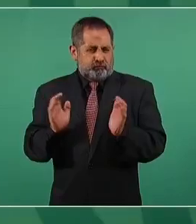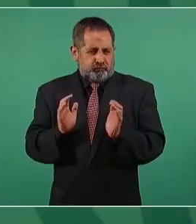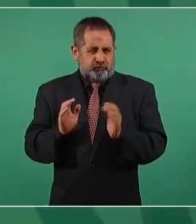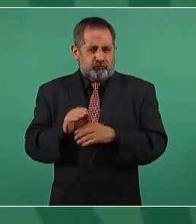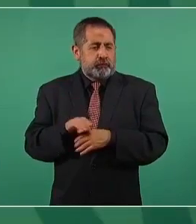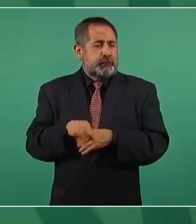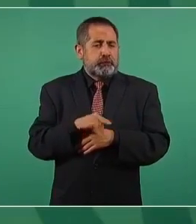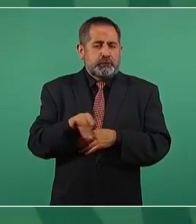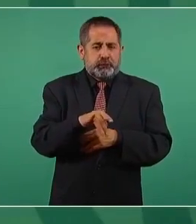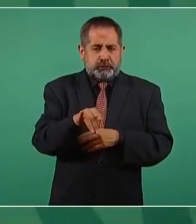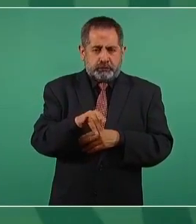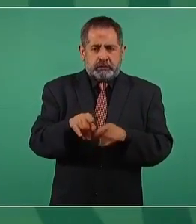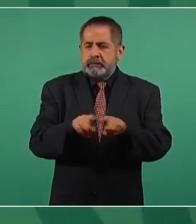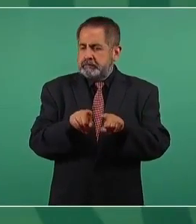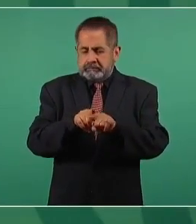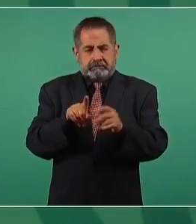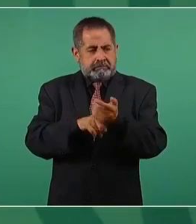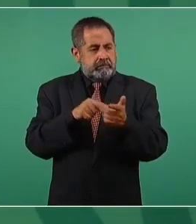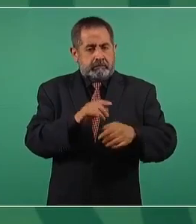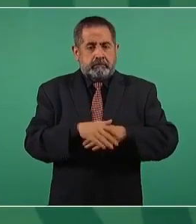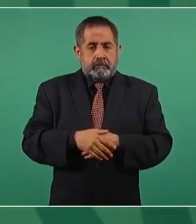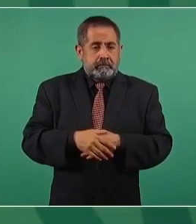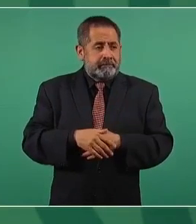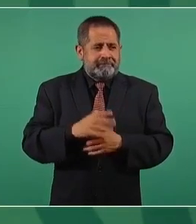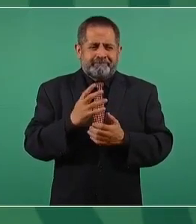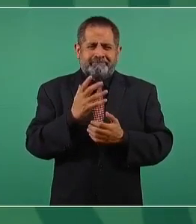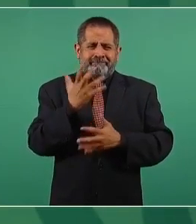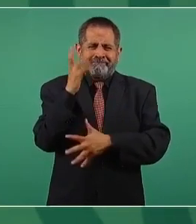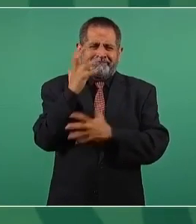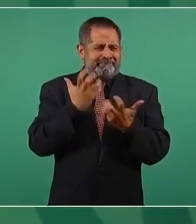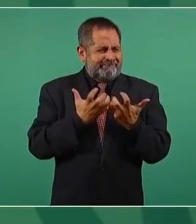y hay que seguir cuidando los manglares